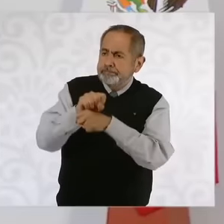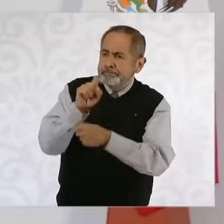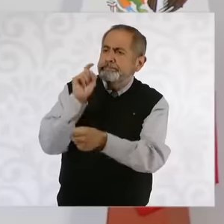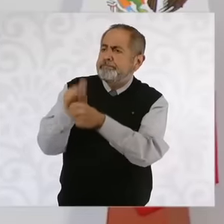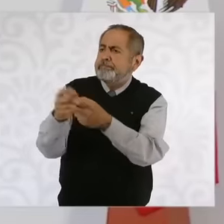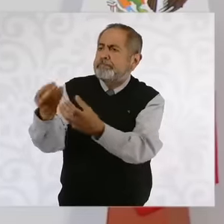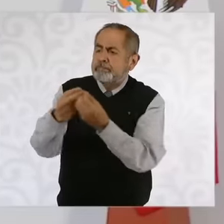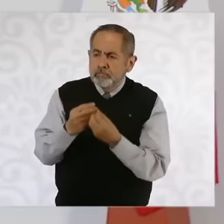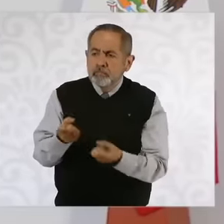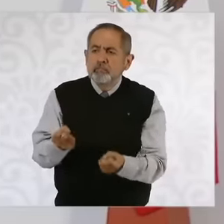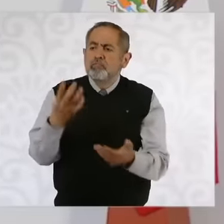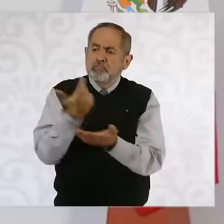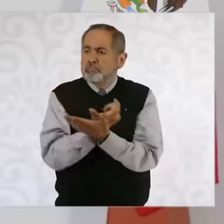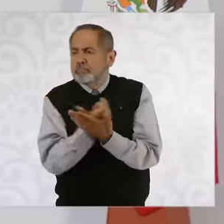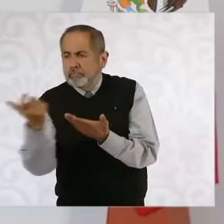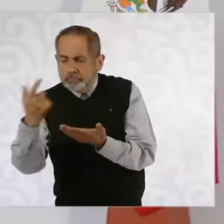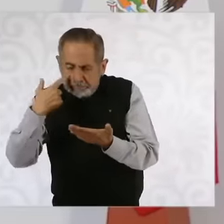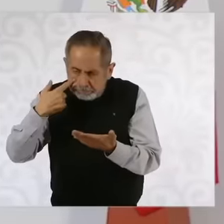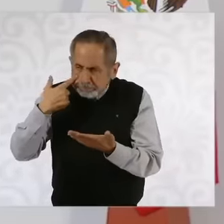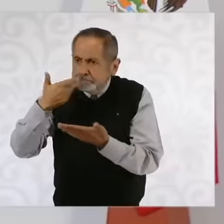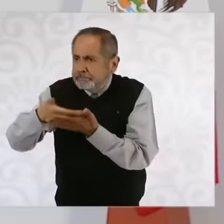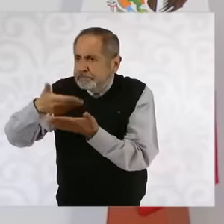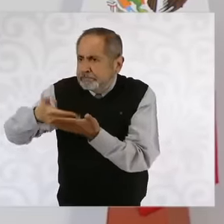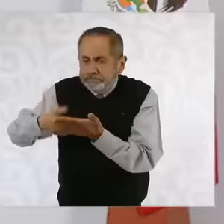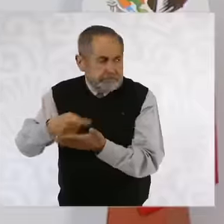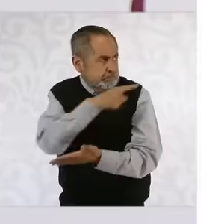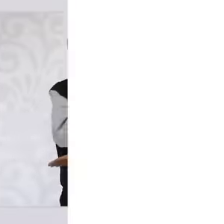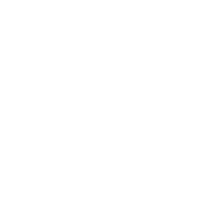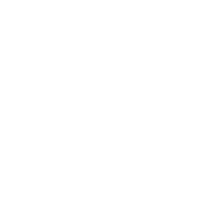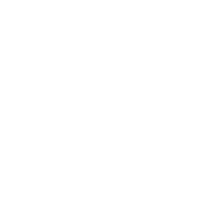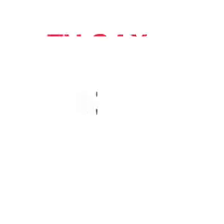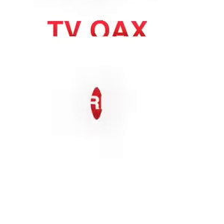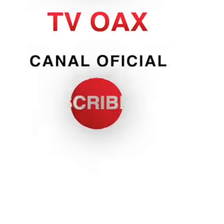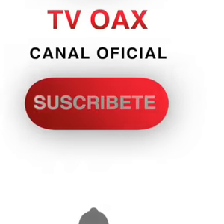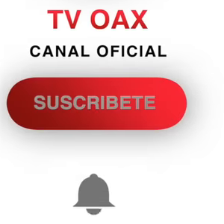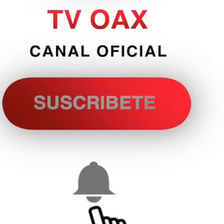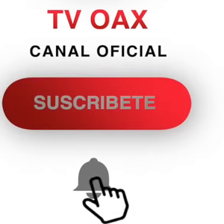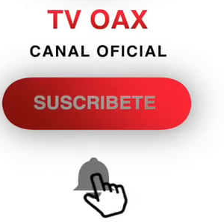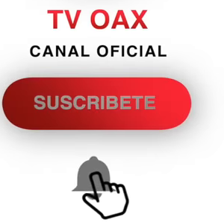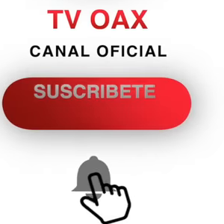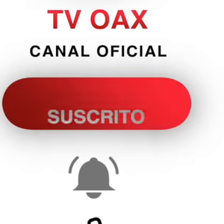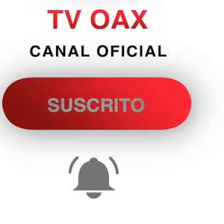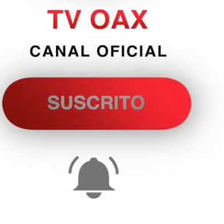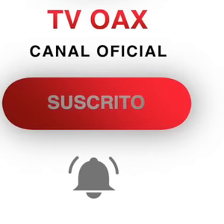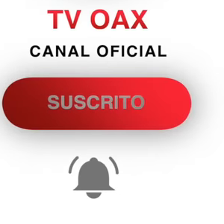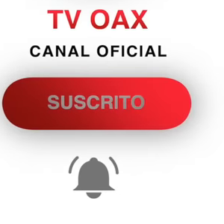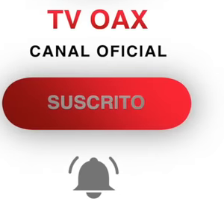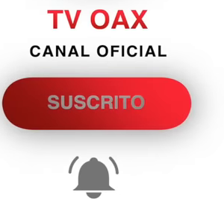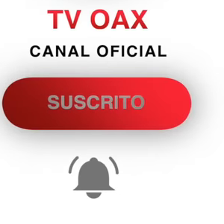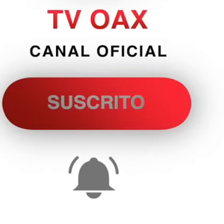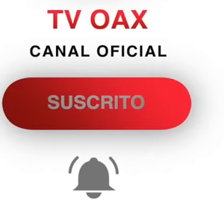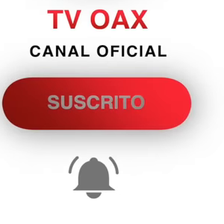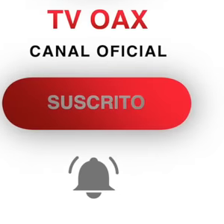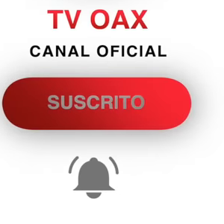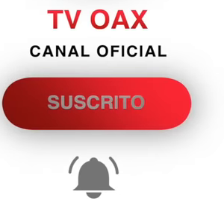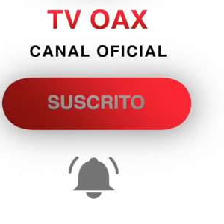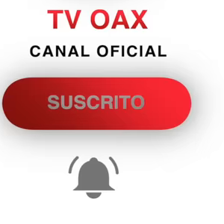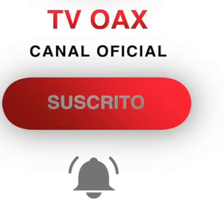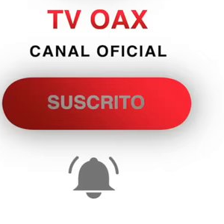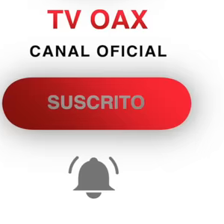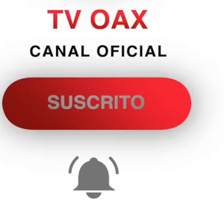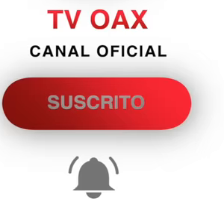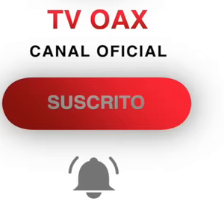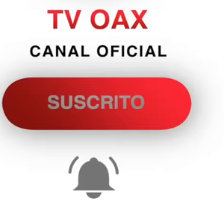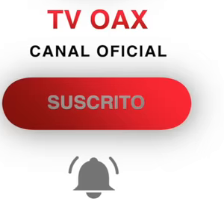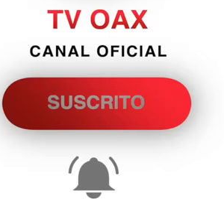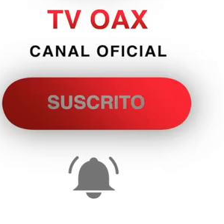el salario como lo tienen registrados los patrones, que luego por contabilidades y demás hacen movimientos, pero que afectan derechos.